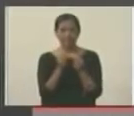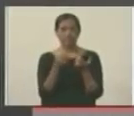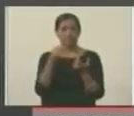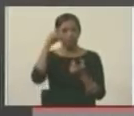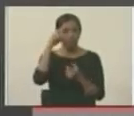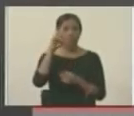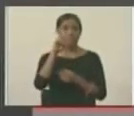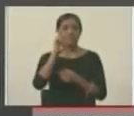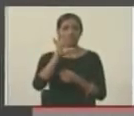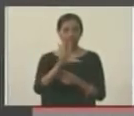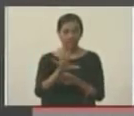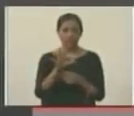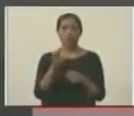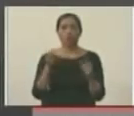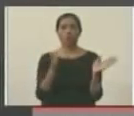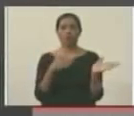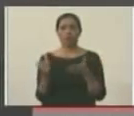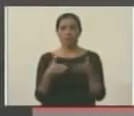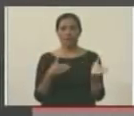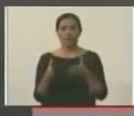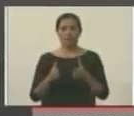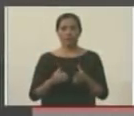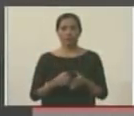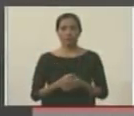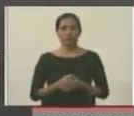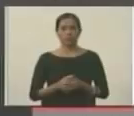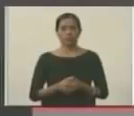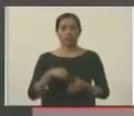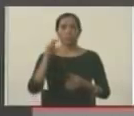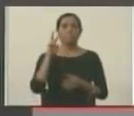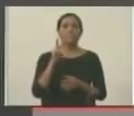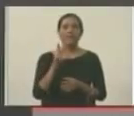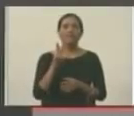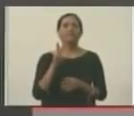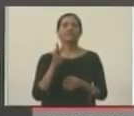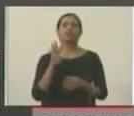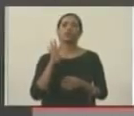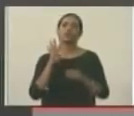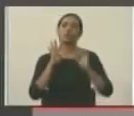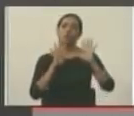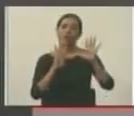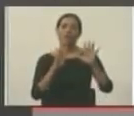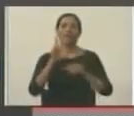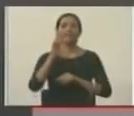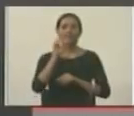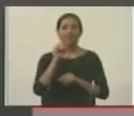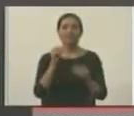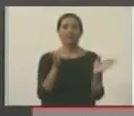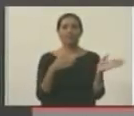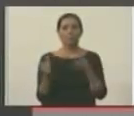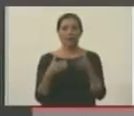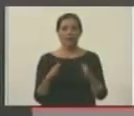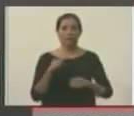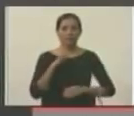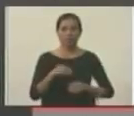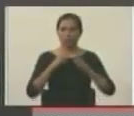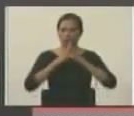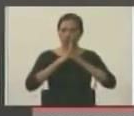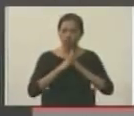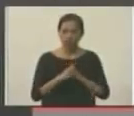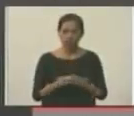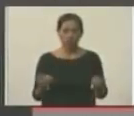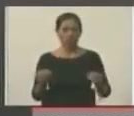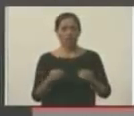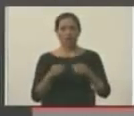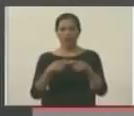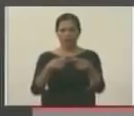25 de marzo, 29 y 30 de marzo. Estamos en toda la fase de